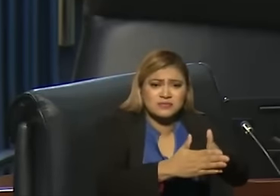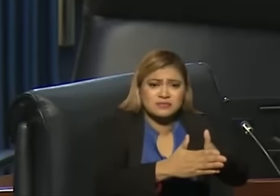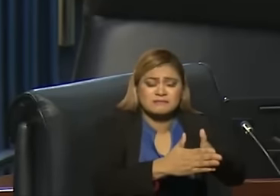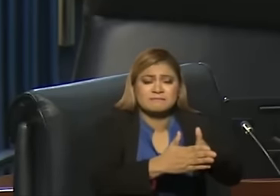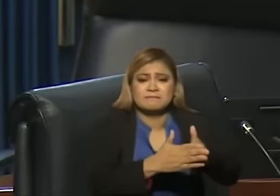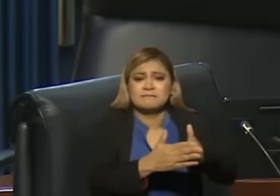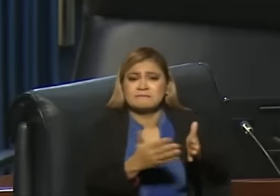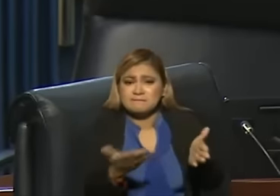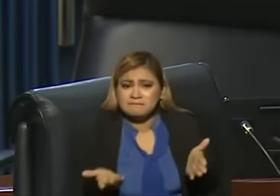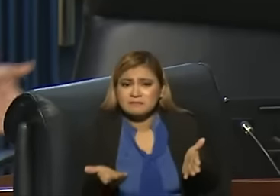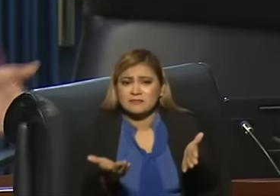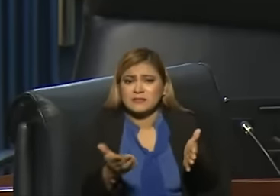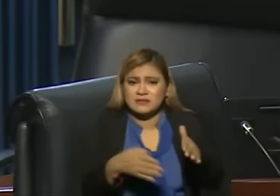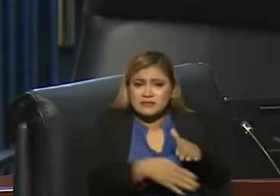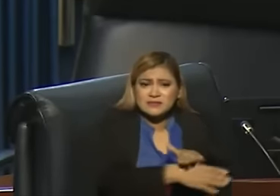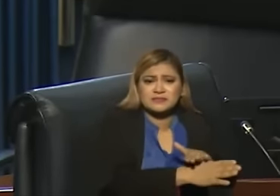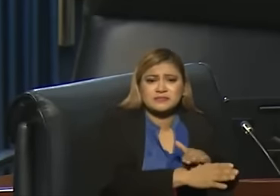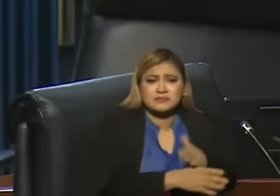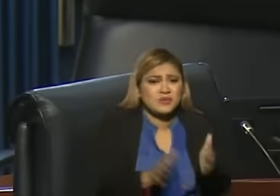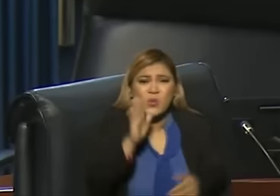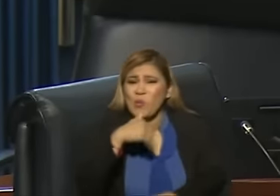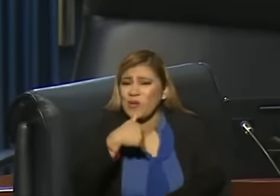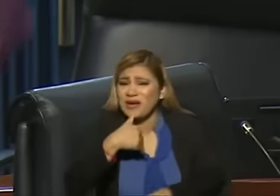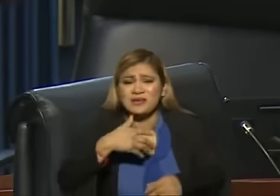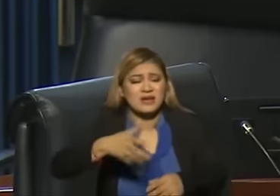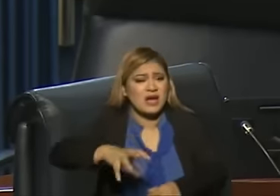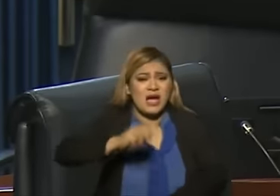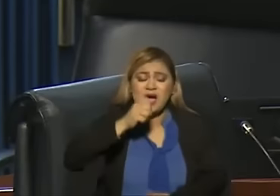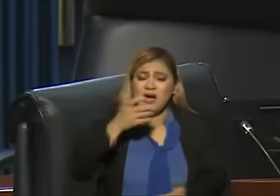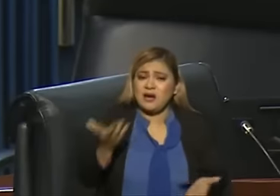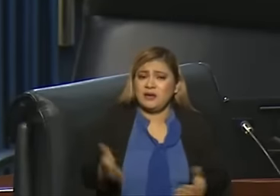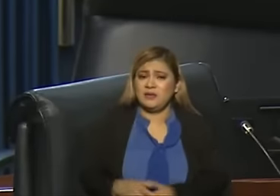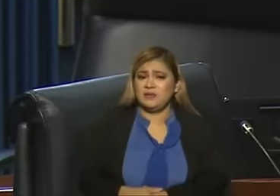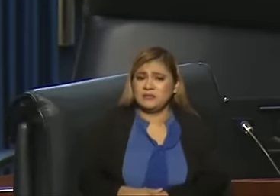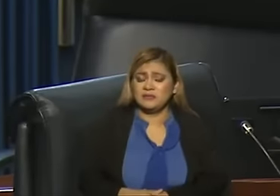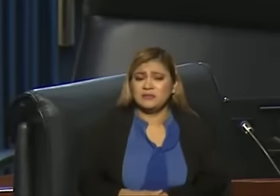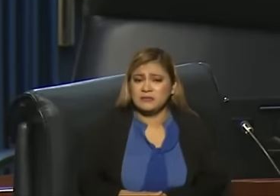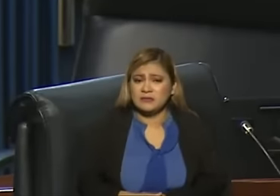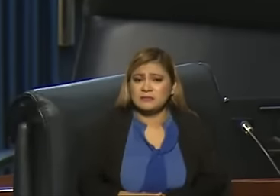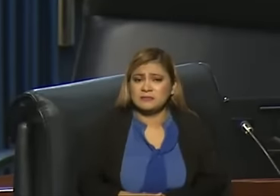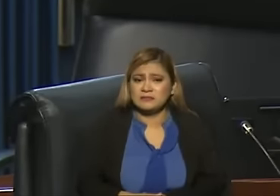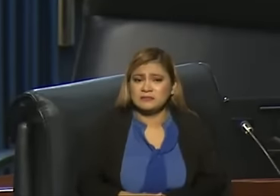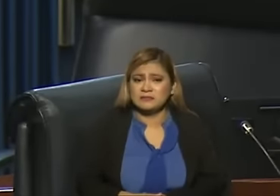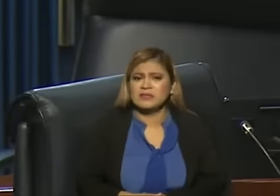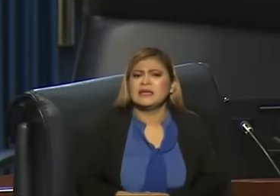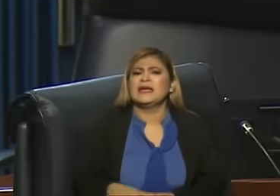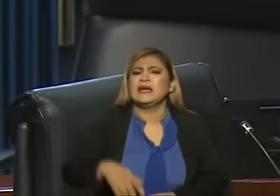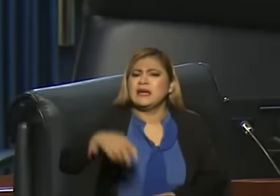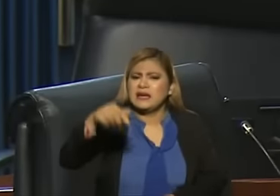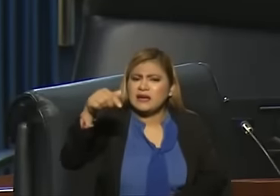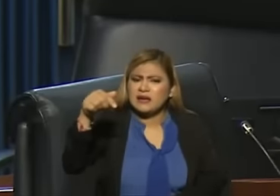pasar debido a que no hay agua. Y que este